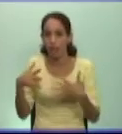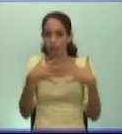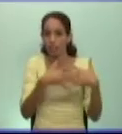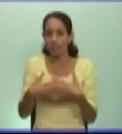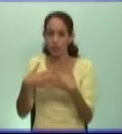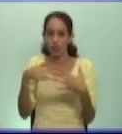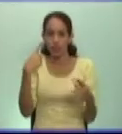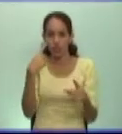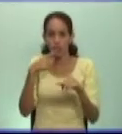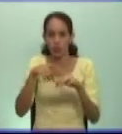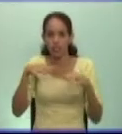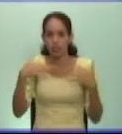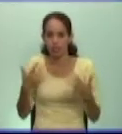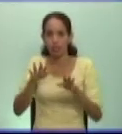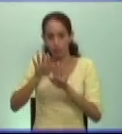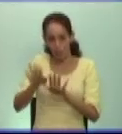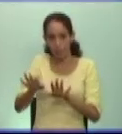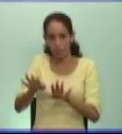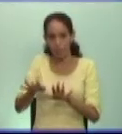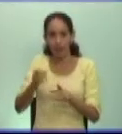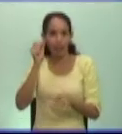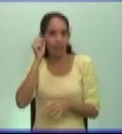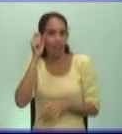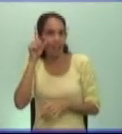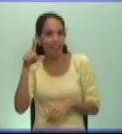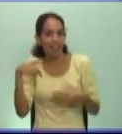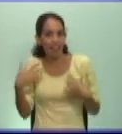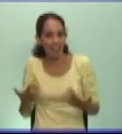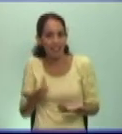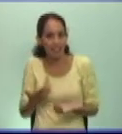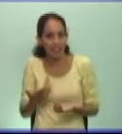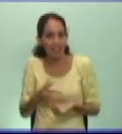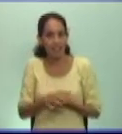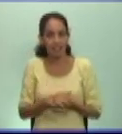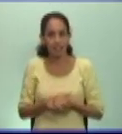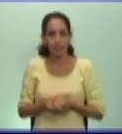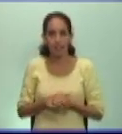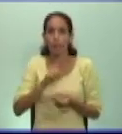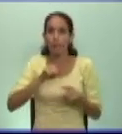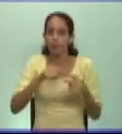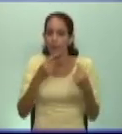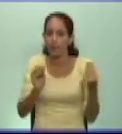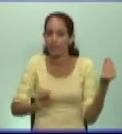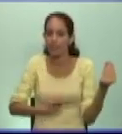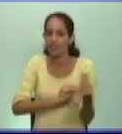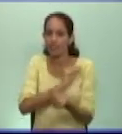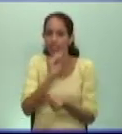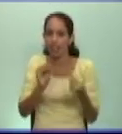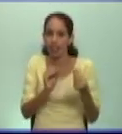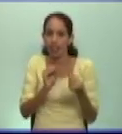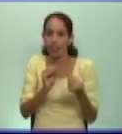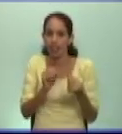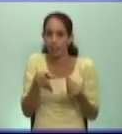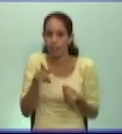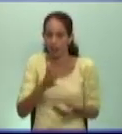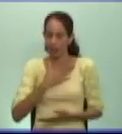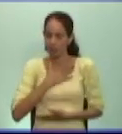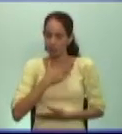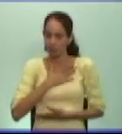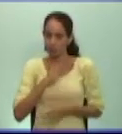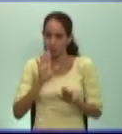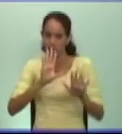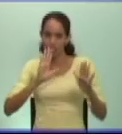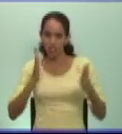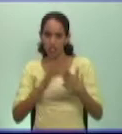frenar primero las ideas integradoras de América Latina, pero por otro lado convertirse en el hegemónico dentro del